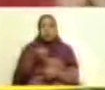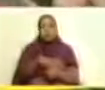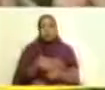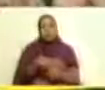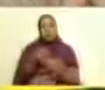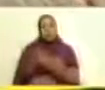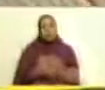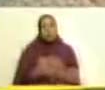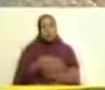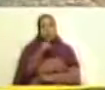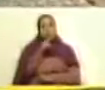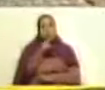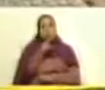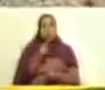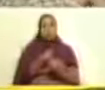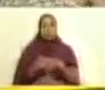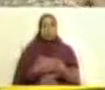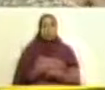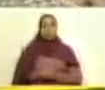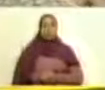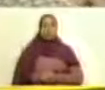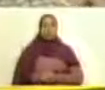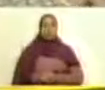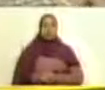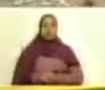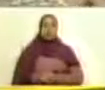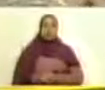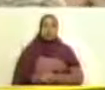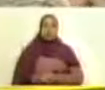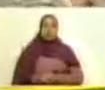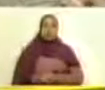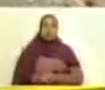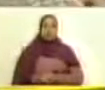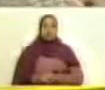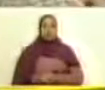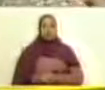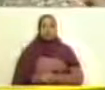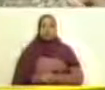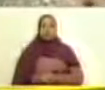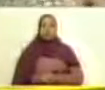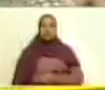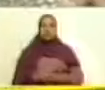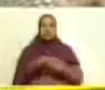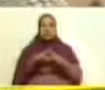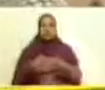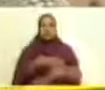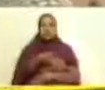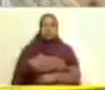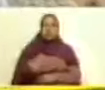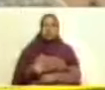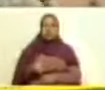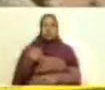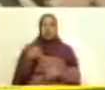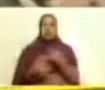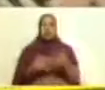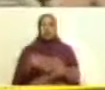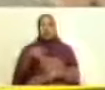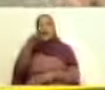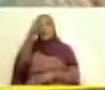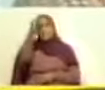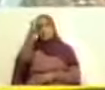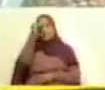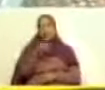sobre todo, pero en todas partes, porque es un problema que todavía no sabemos cómo